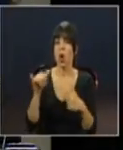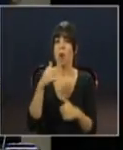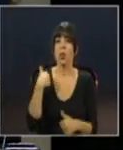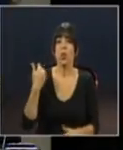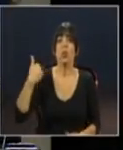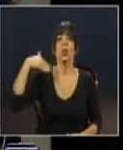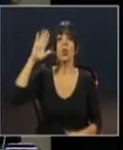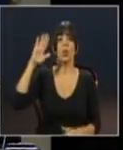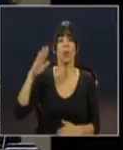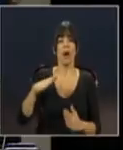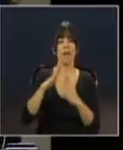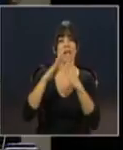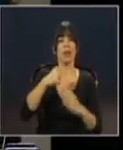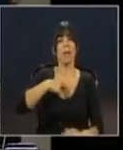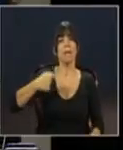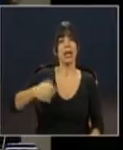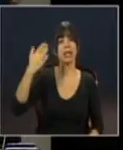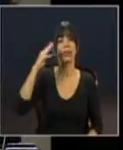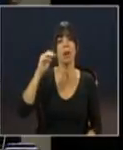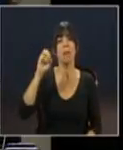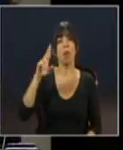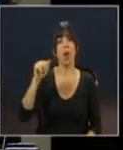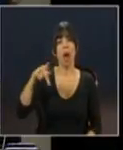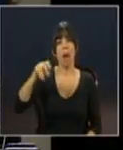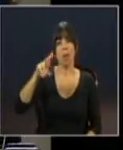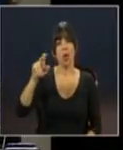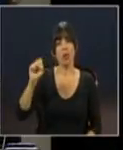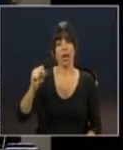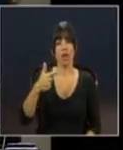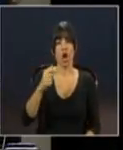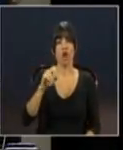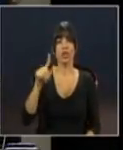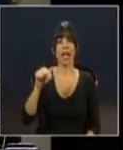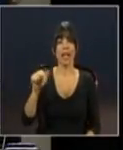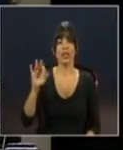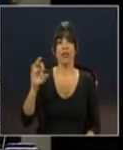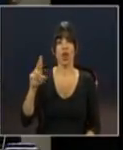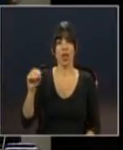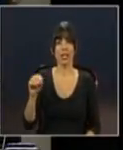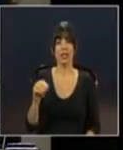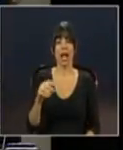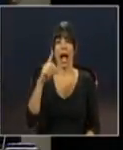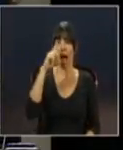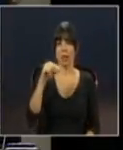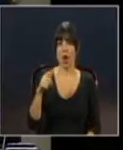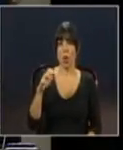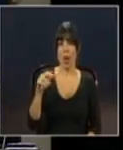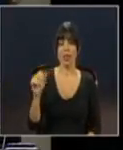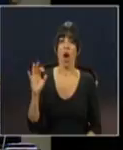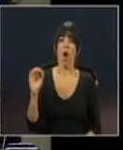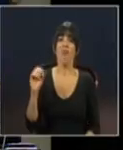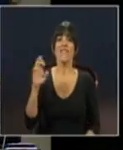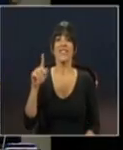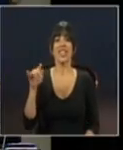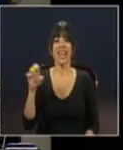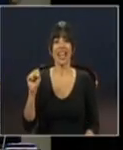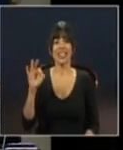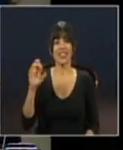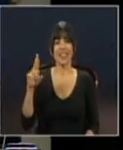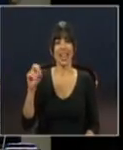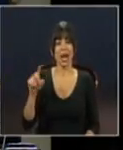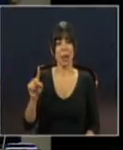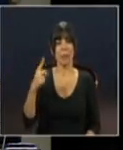tuvieron que enfrentar los presidentes Mora Porras, González Flores, Calderón Guardia o Figueres Ferrer en su primer